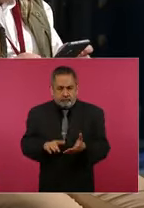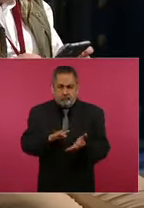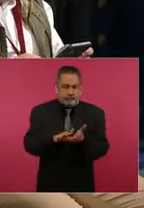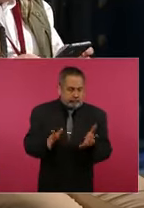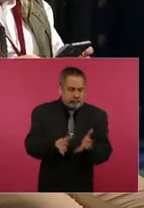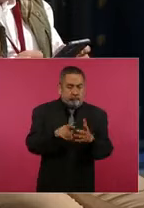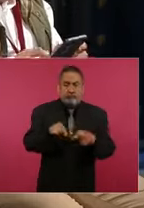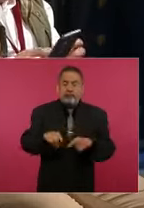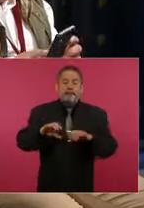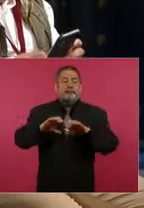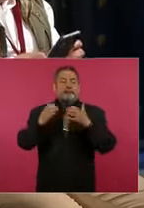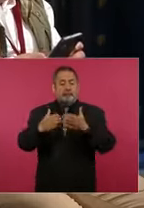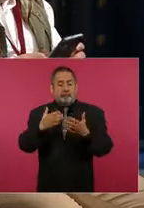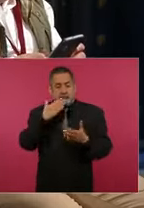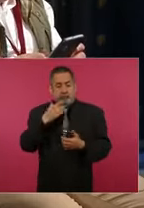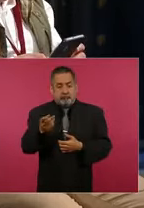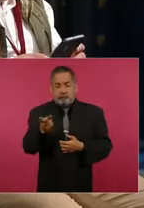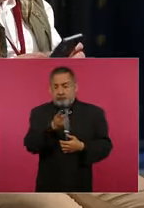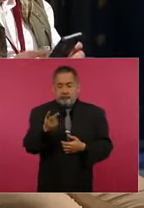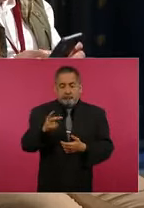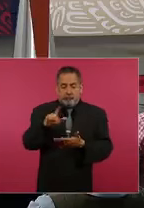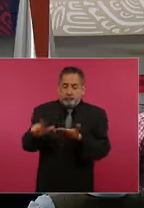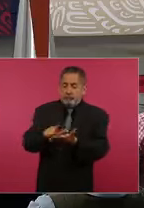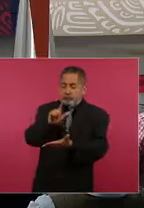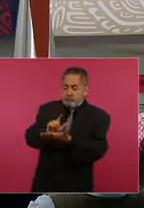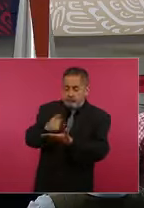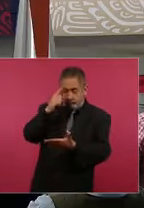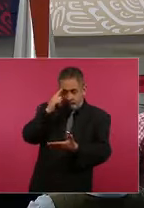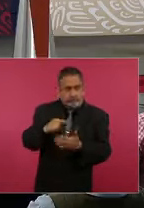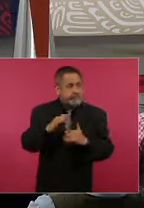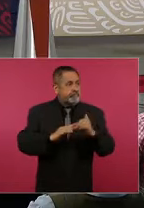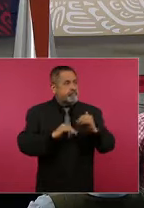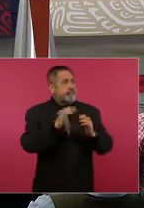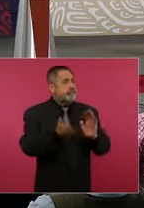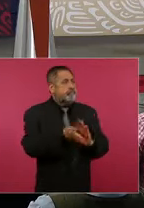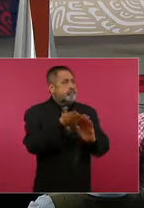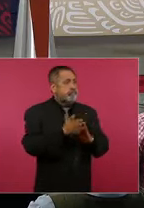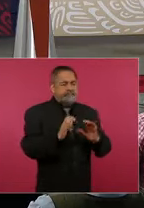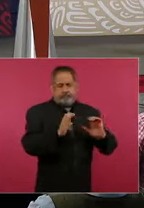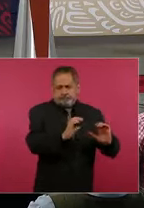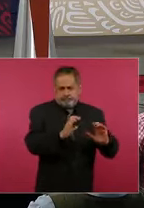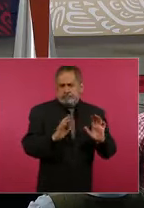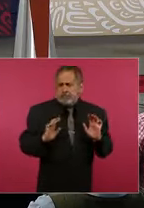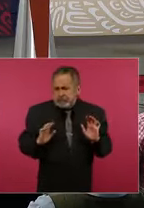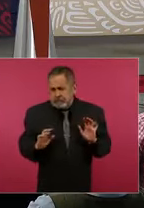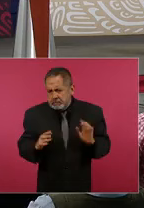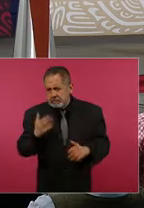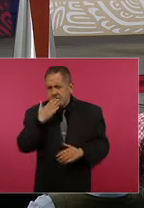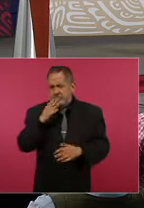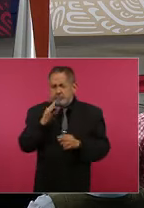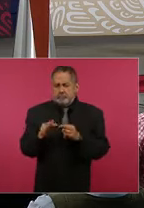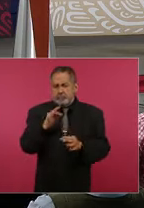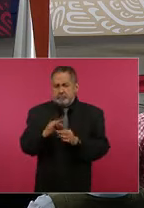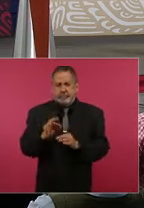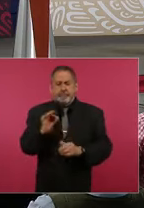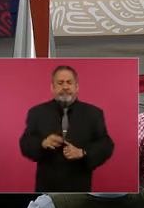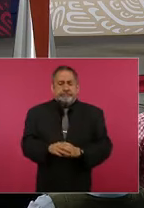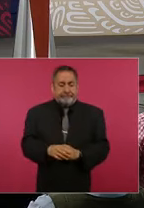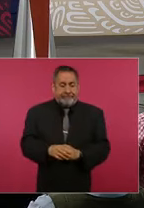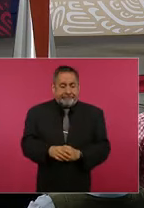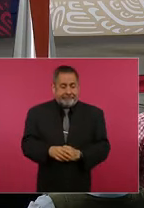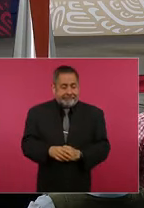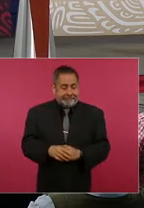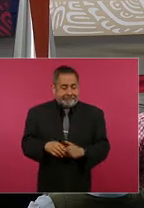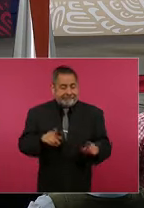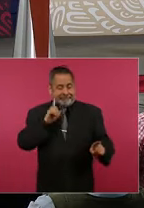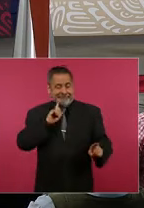y el Congreso impulsaron una ley de fraccionamientos, pues para cuidar los desarrollos y todo. Esta